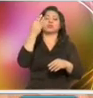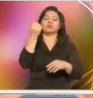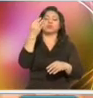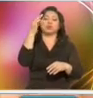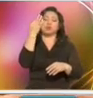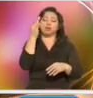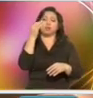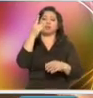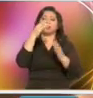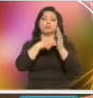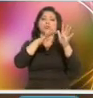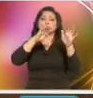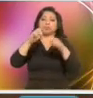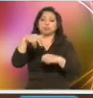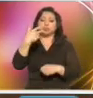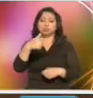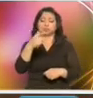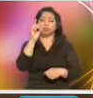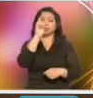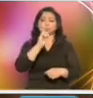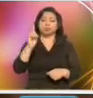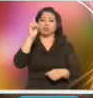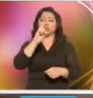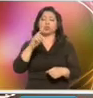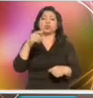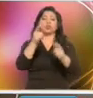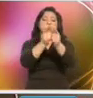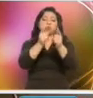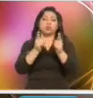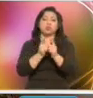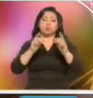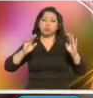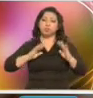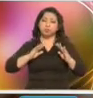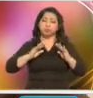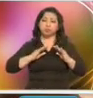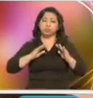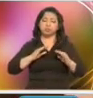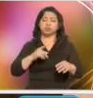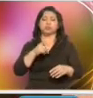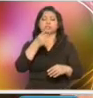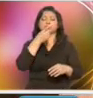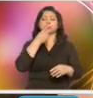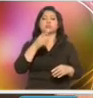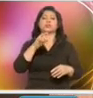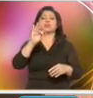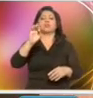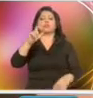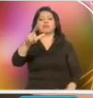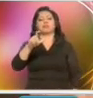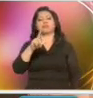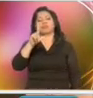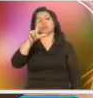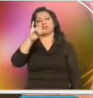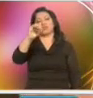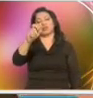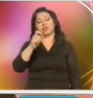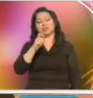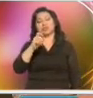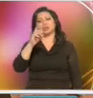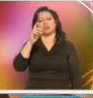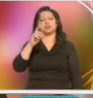era domingo, y ahí un grupo de militares sacan a Bernardo Reyes y a Félix Díaz de las penitenciarías de Lecumberri